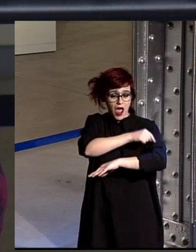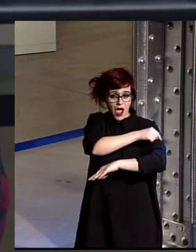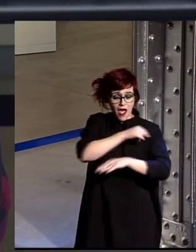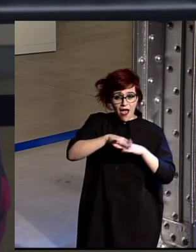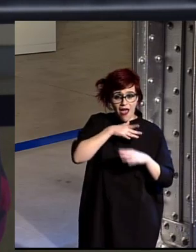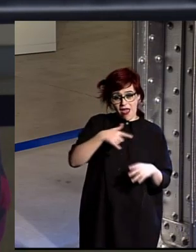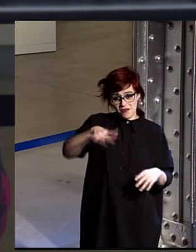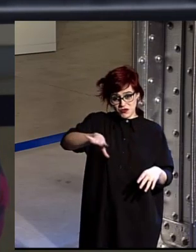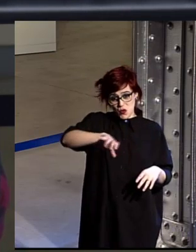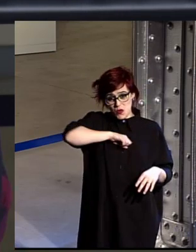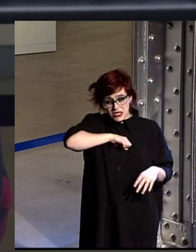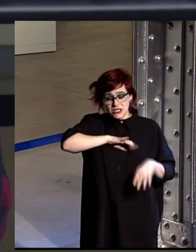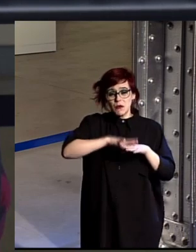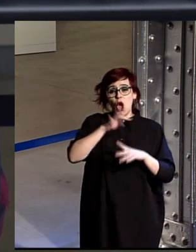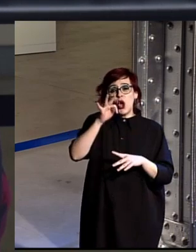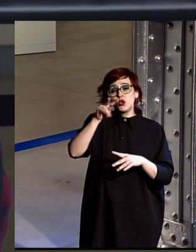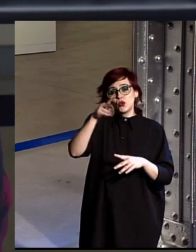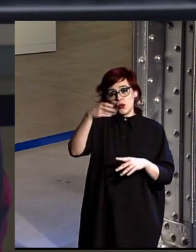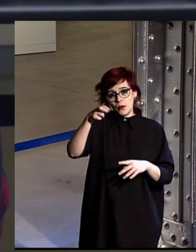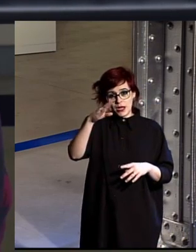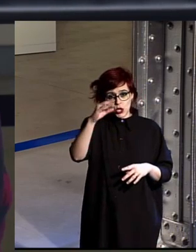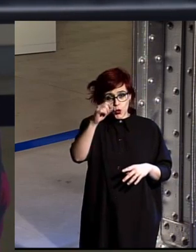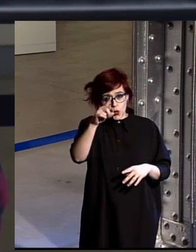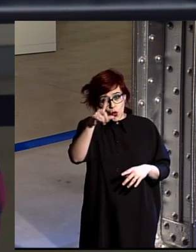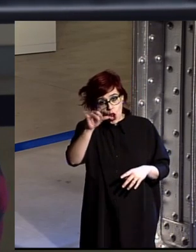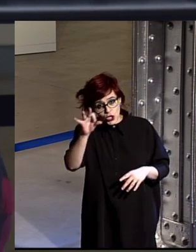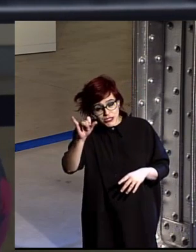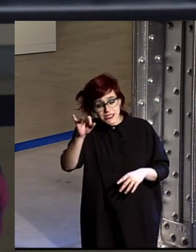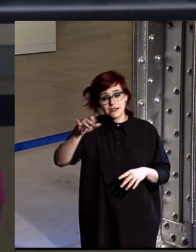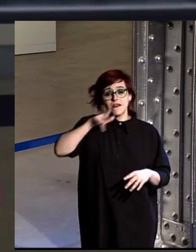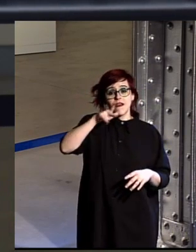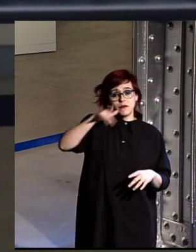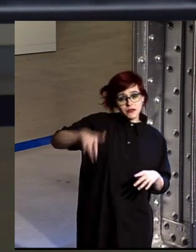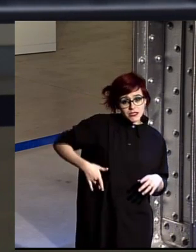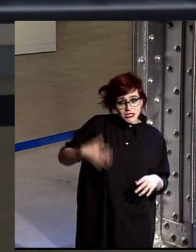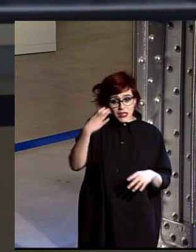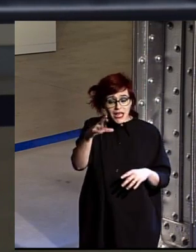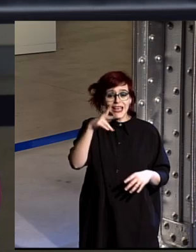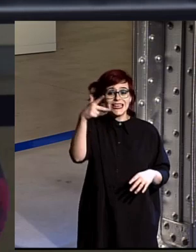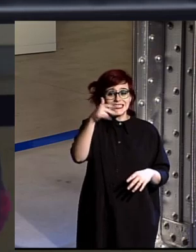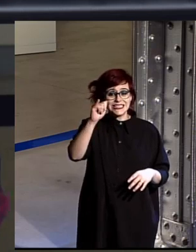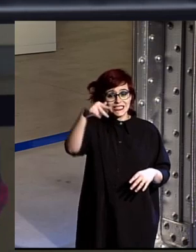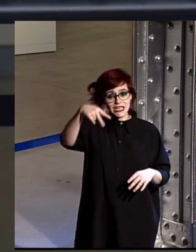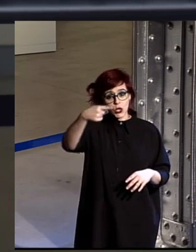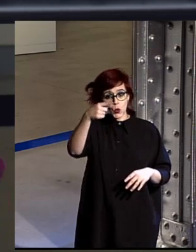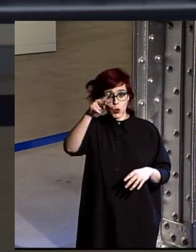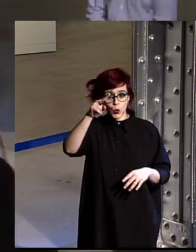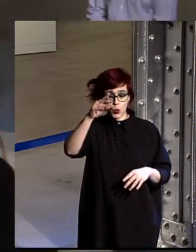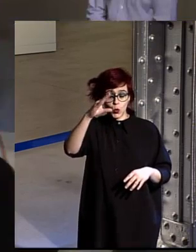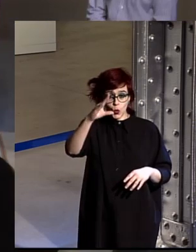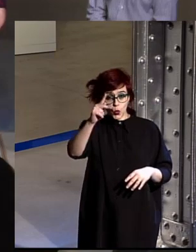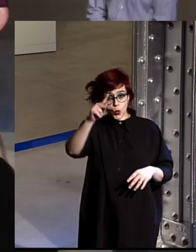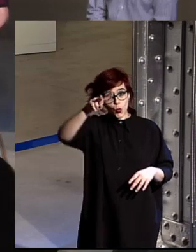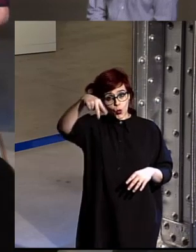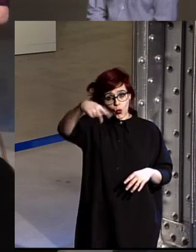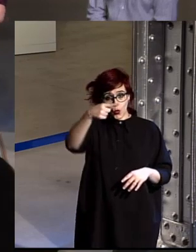HIV, malaria, tuberculosis, hepatitis C, chikungunya, ¿sabes? Teníamos... Y luego, claro, llegamos y dijimos,